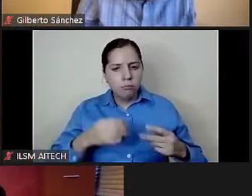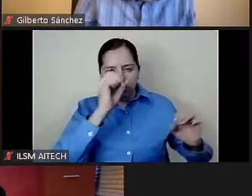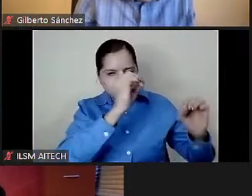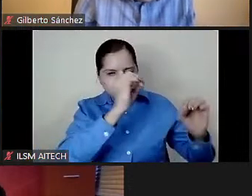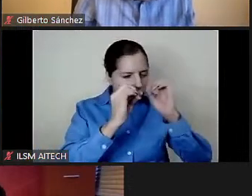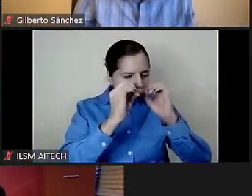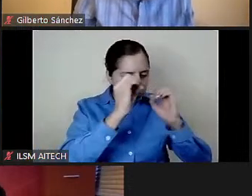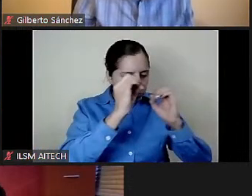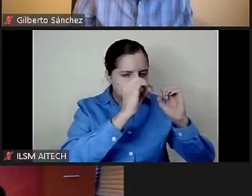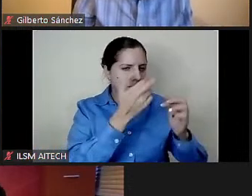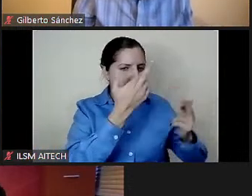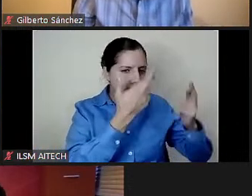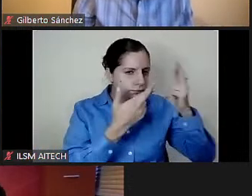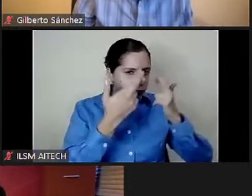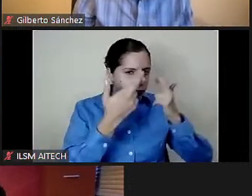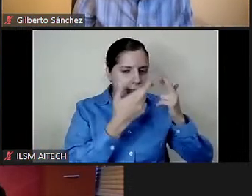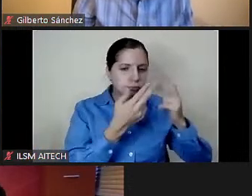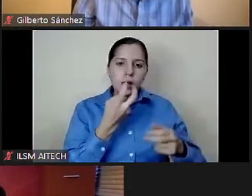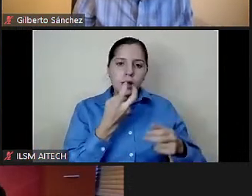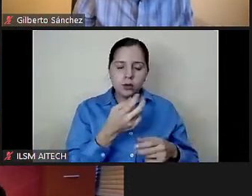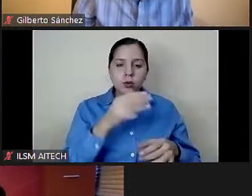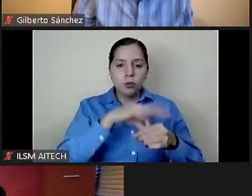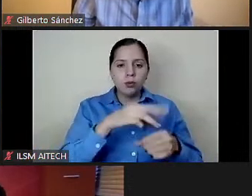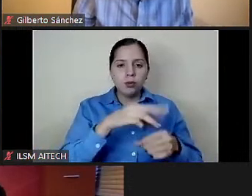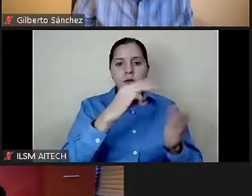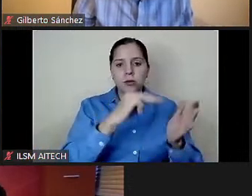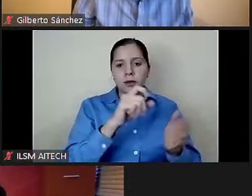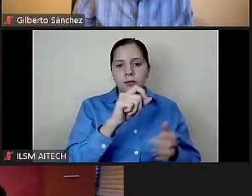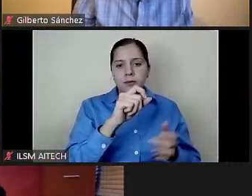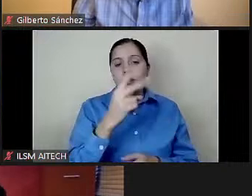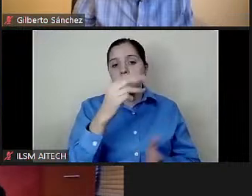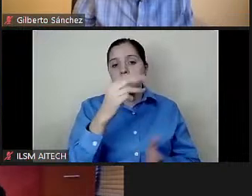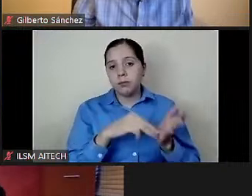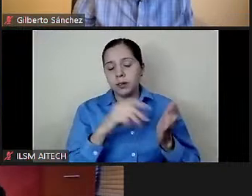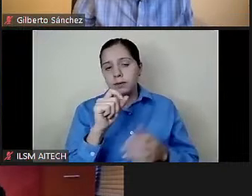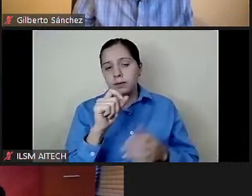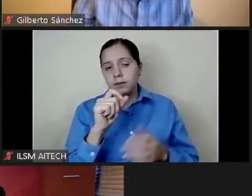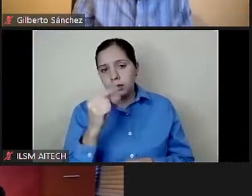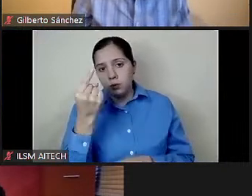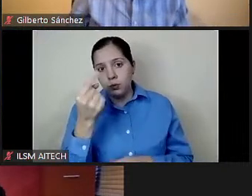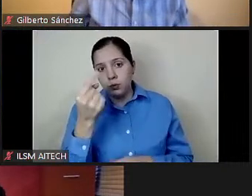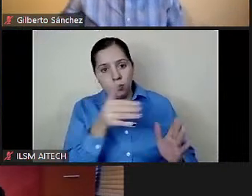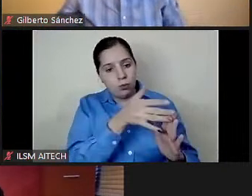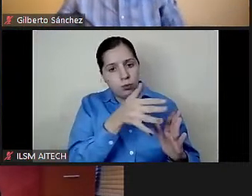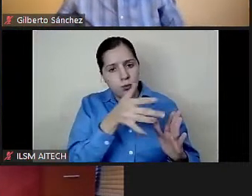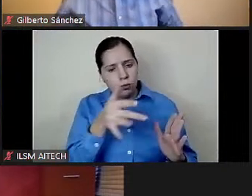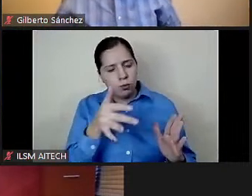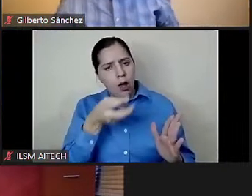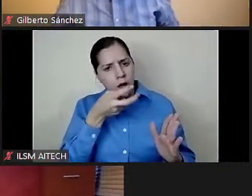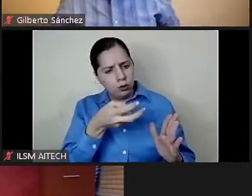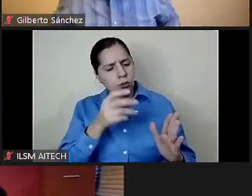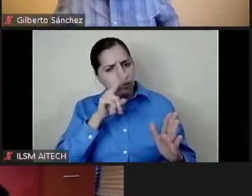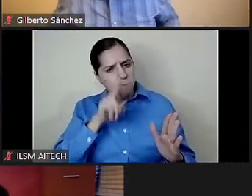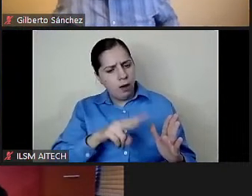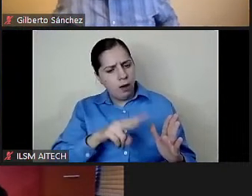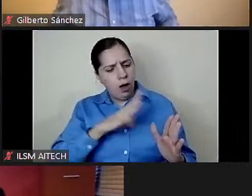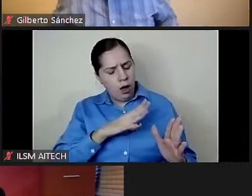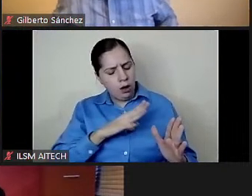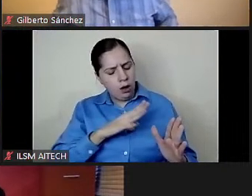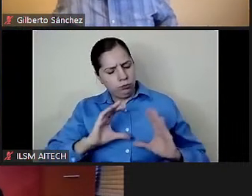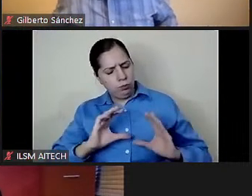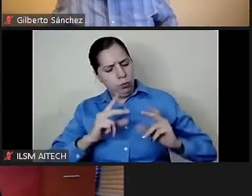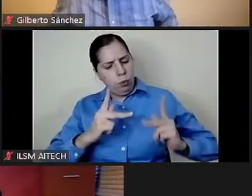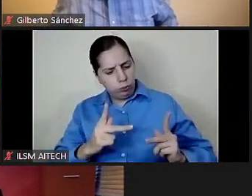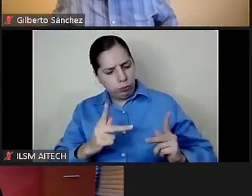este proceso. Realmente es una labor que pues conlleva un compromiso amplio con